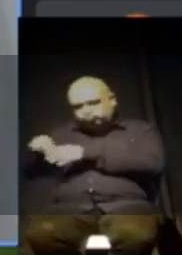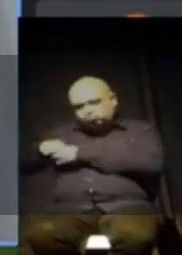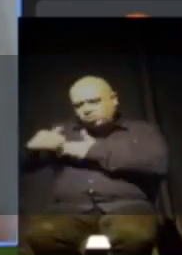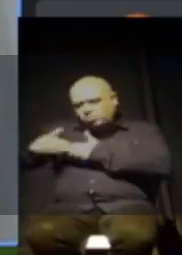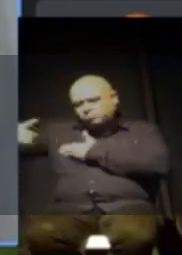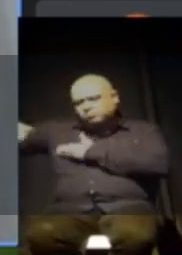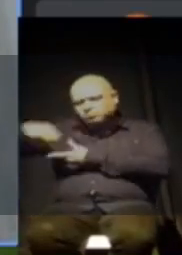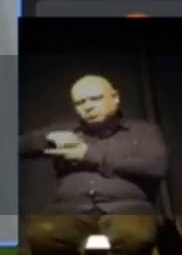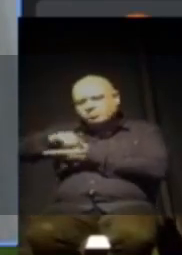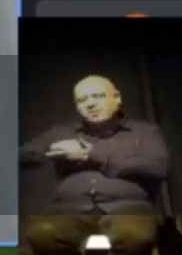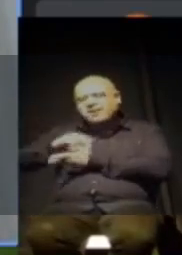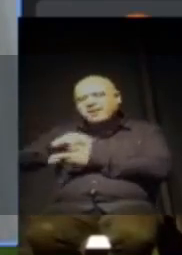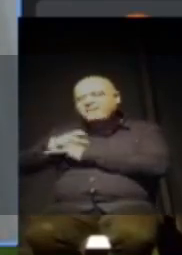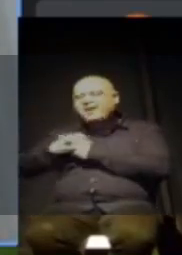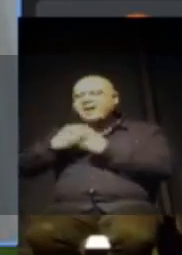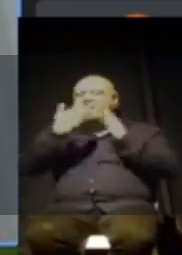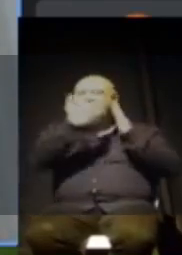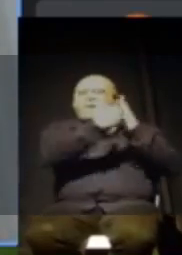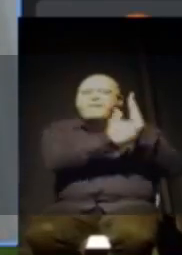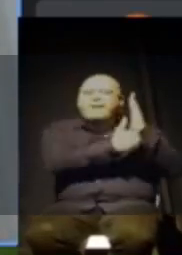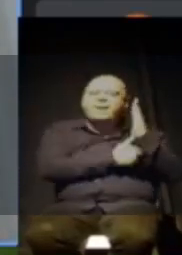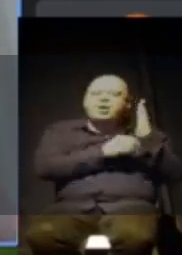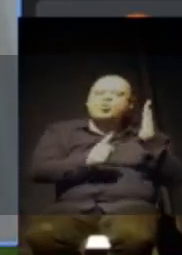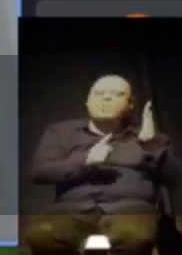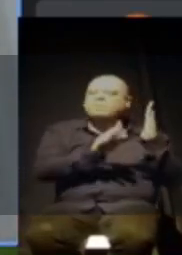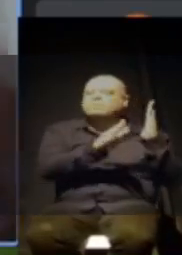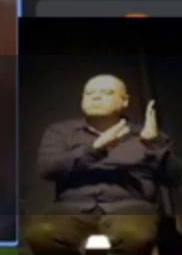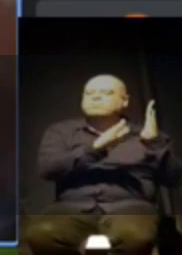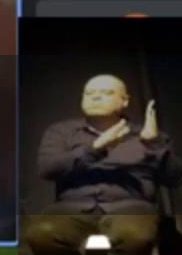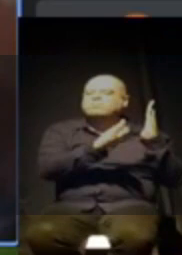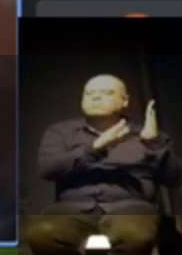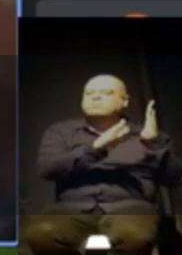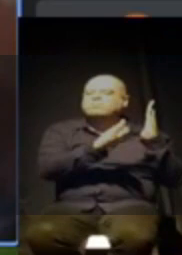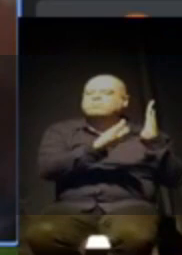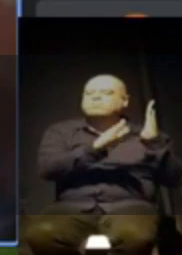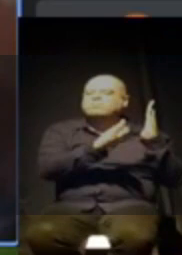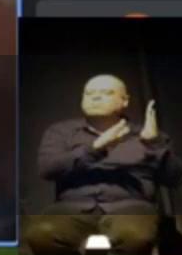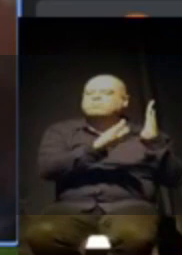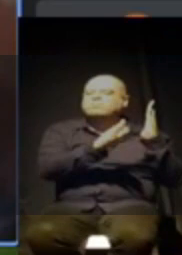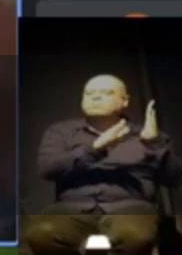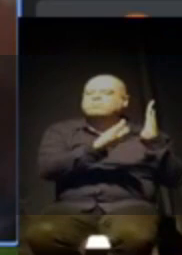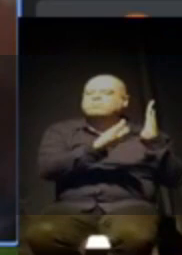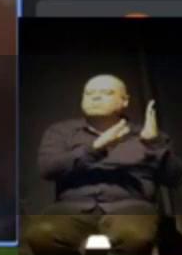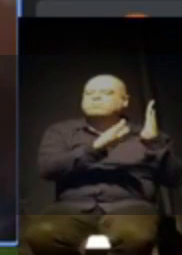de incontables crímenes y masacres. La relación de la